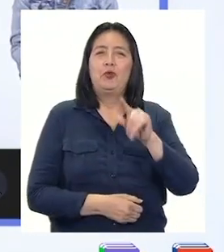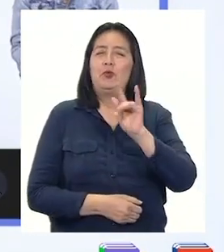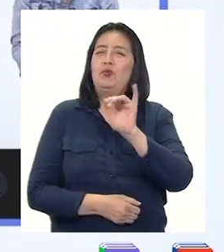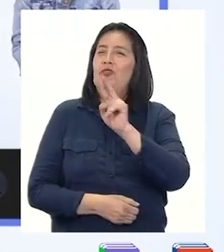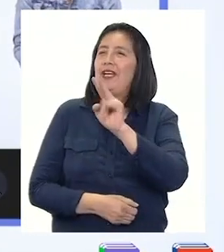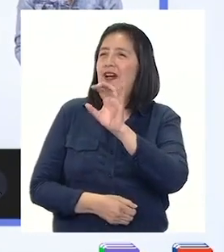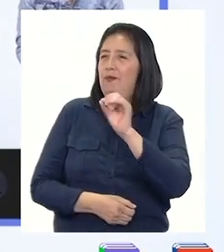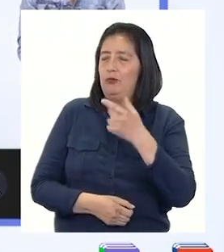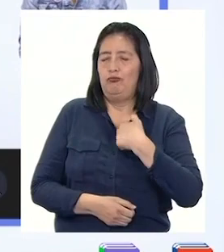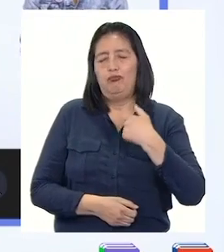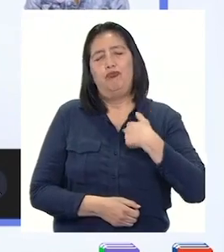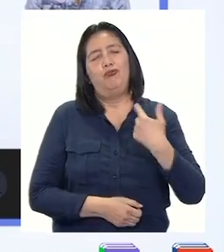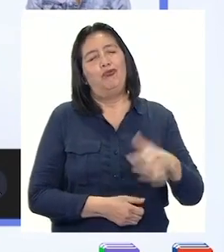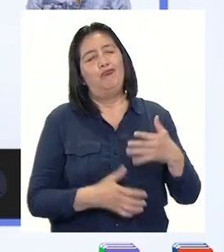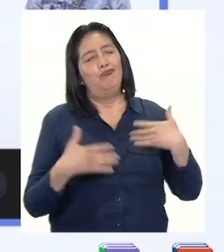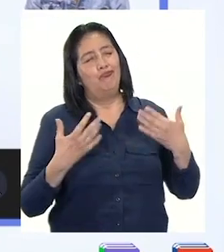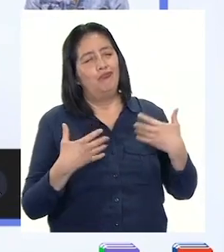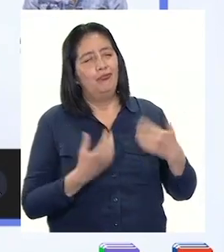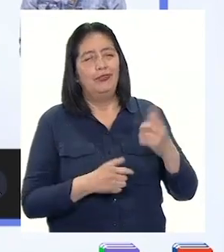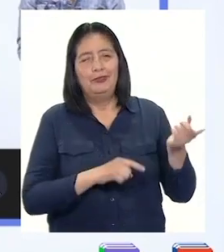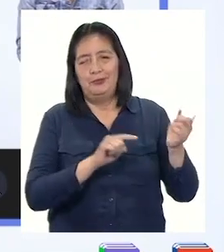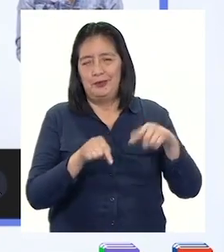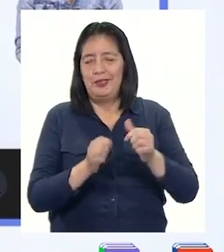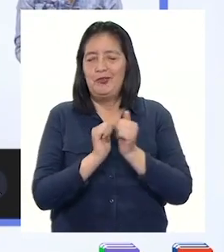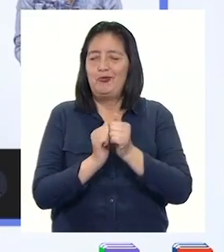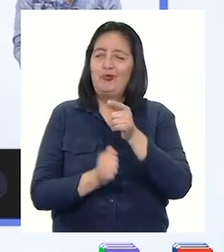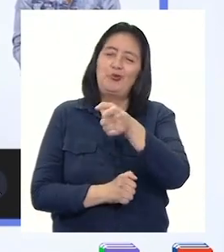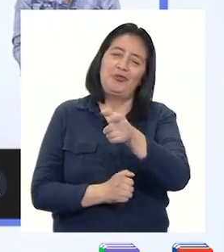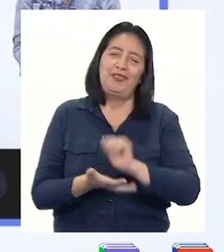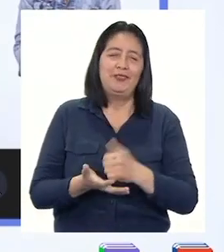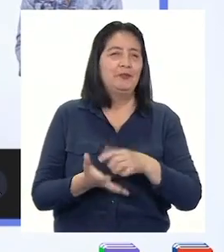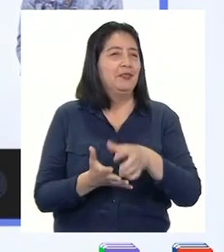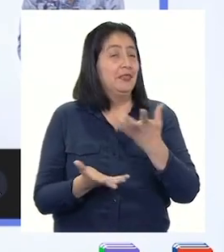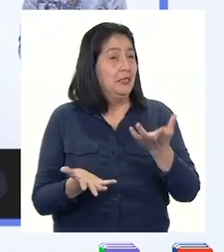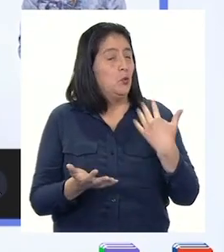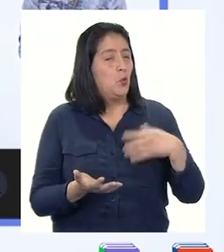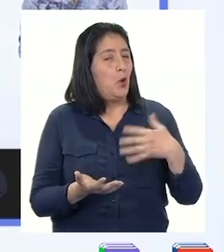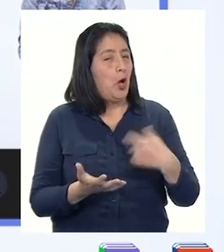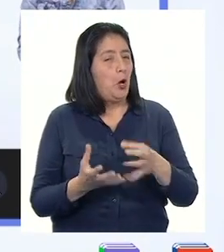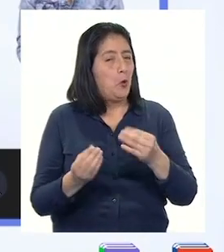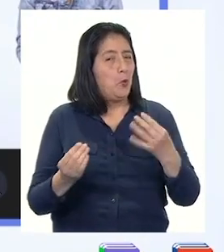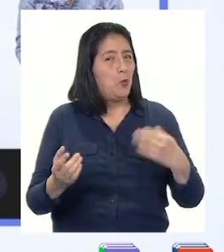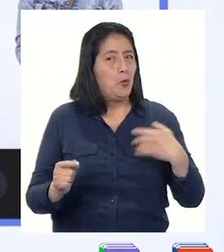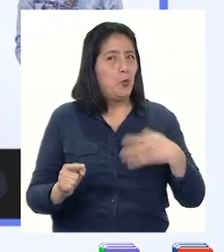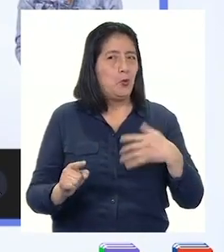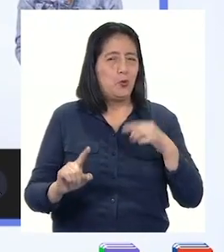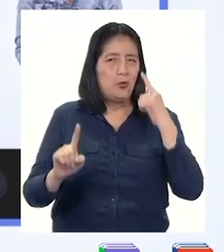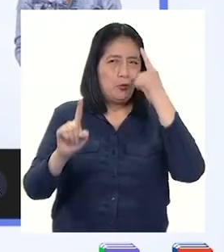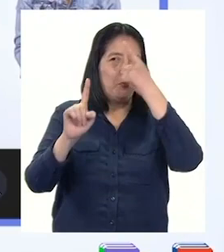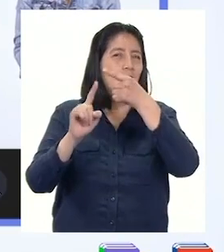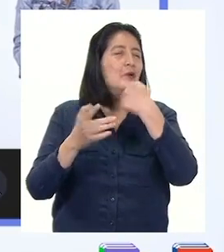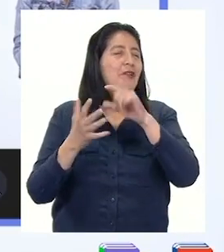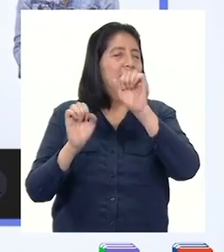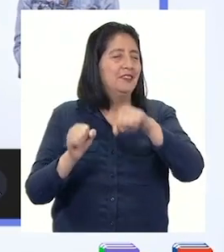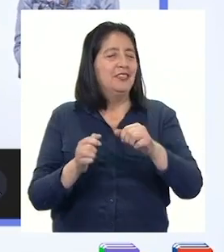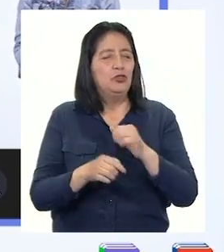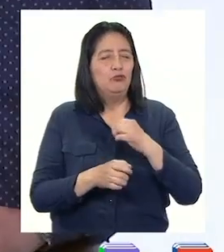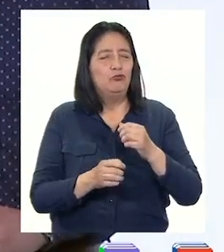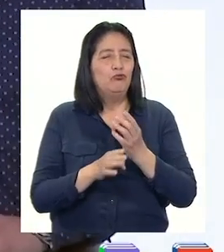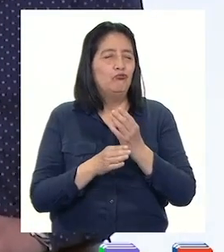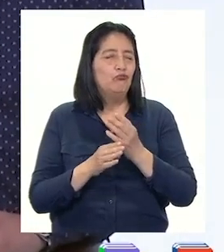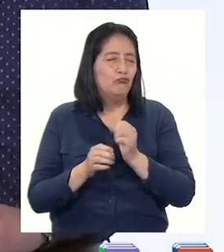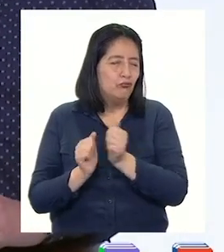Velarde y estoy muy contento por acompañarlos en esta actividad que tiene muchos retos que los resolveremos